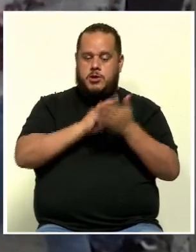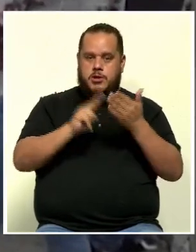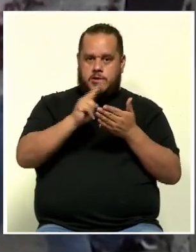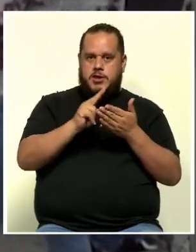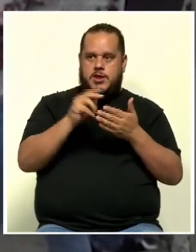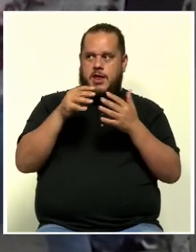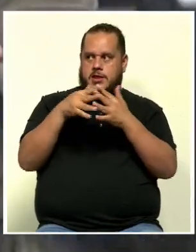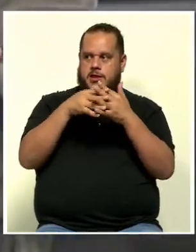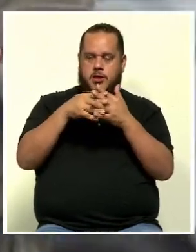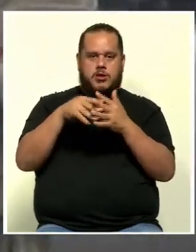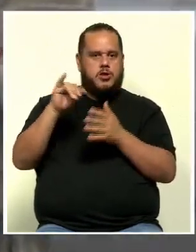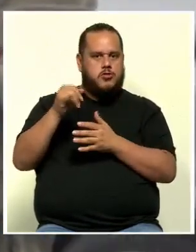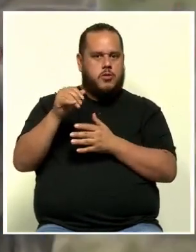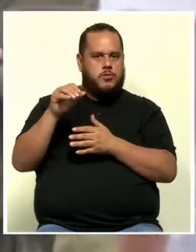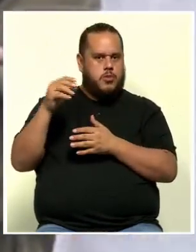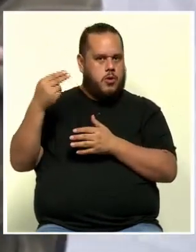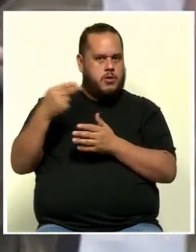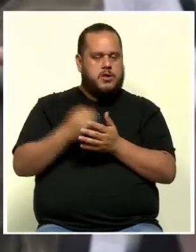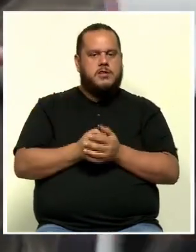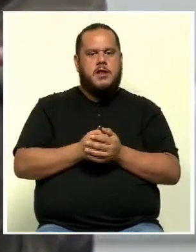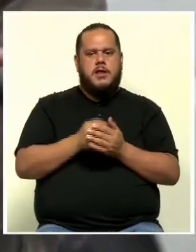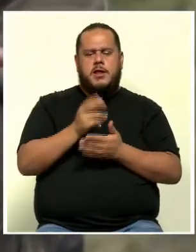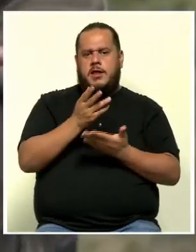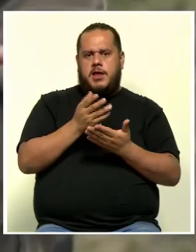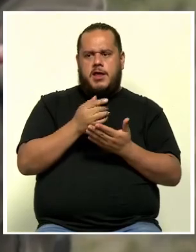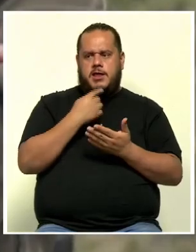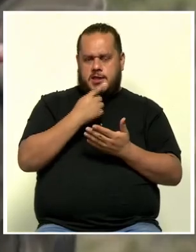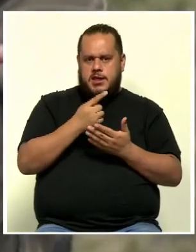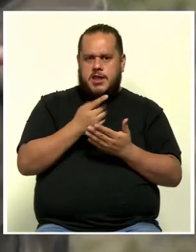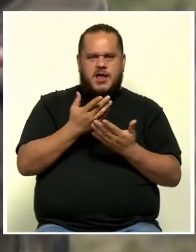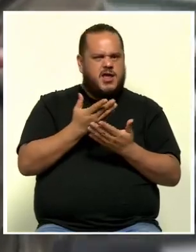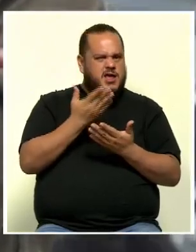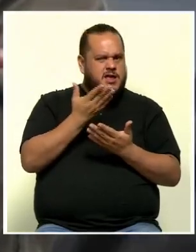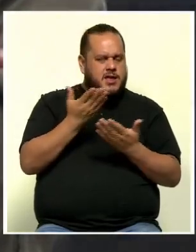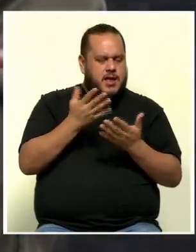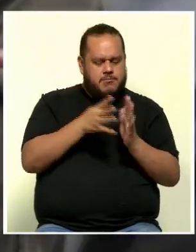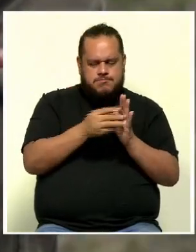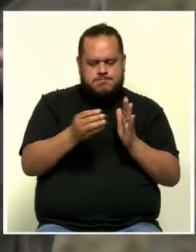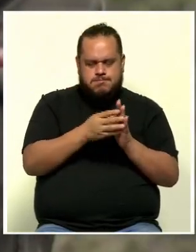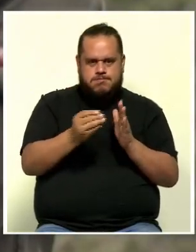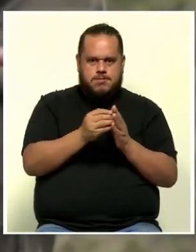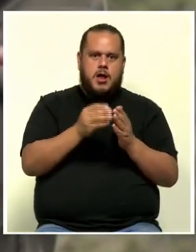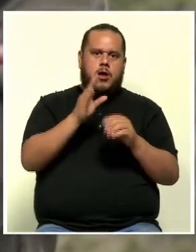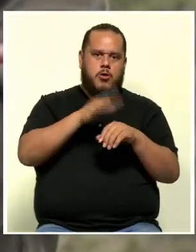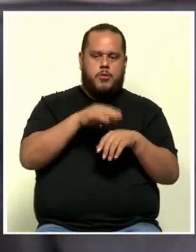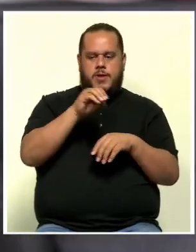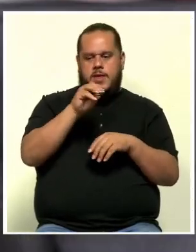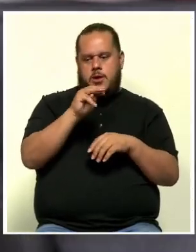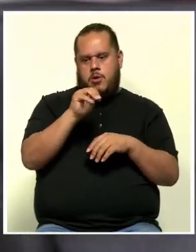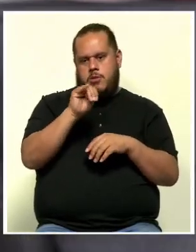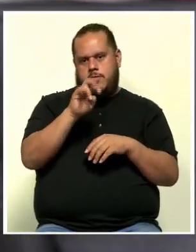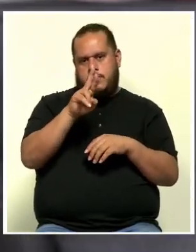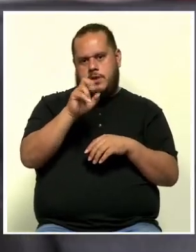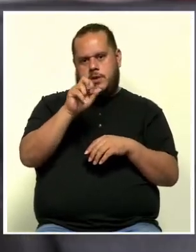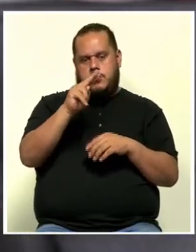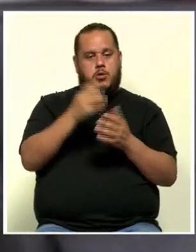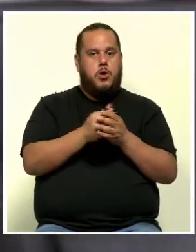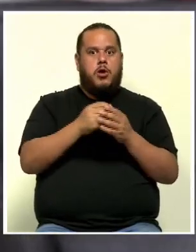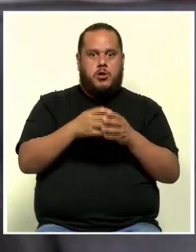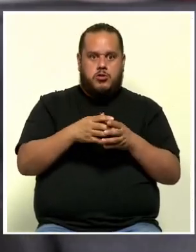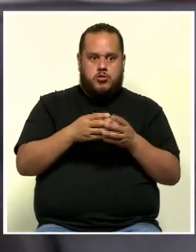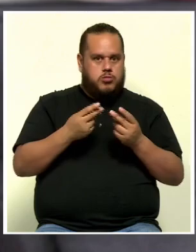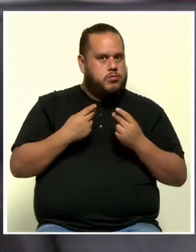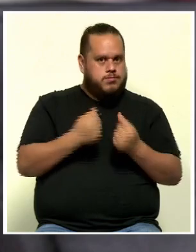Hopkins. Las autoridades atribuyen el alza de infectados a la combinación de la variante Omicron, su alta transmisibilidad y las